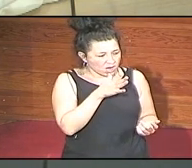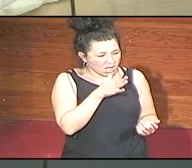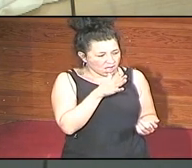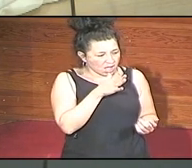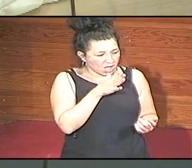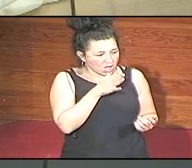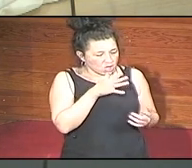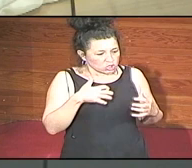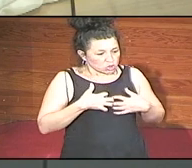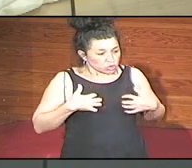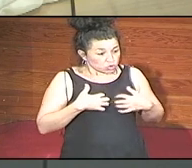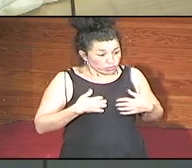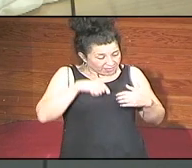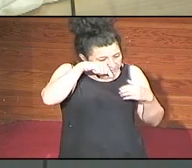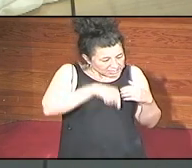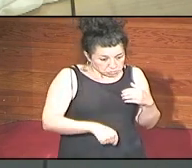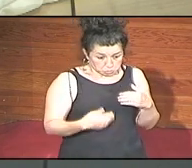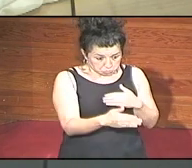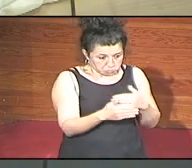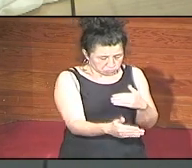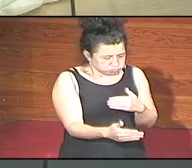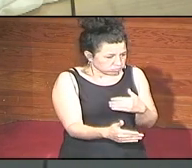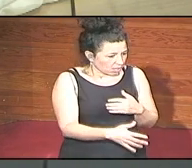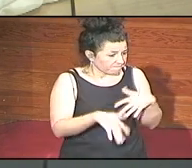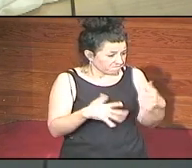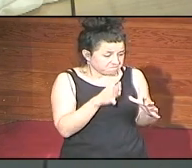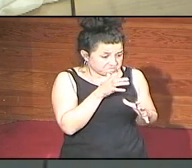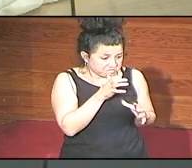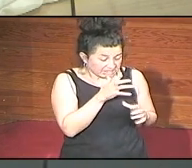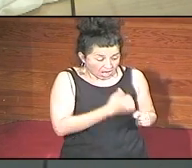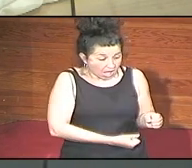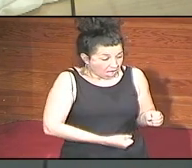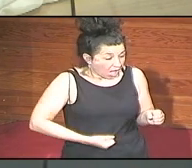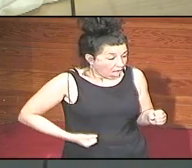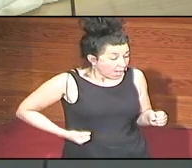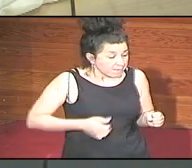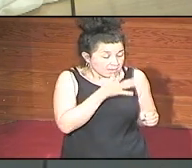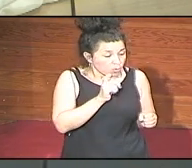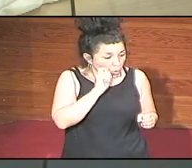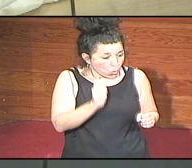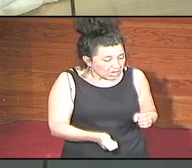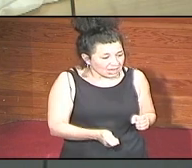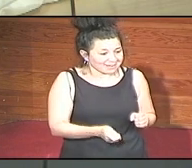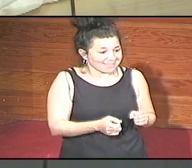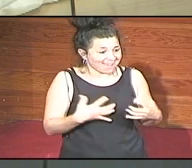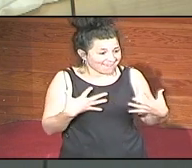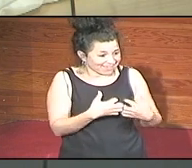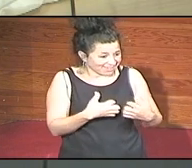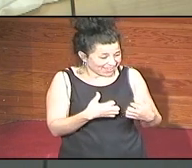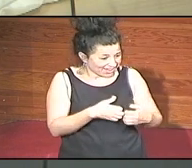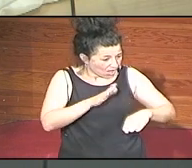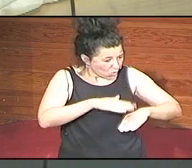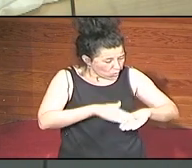semanas su país que estaba el jodidísimo a nivel de hambre porque han subido los precios por la guerra de ucrania en los cereales y que además sube el que